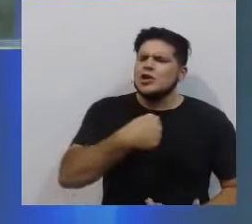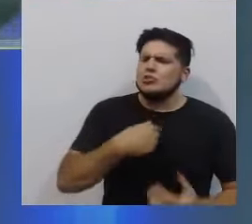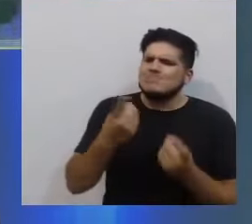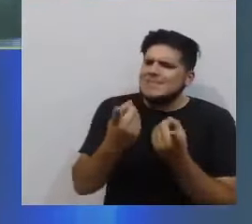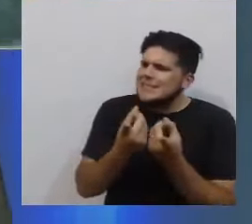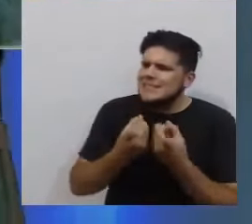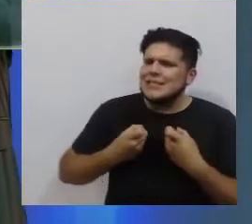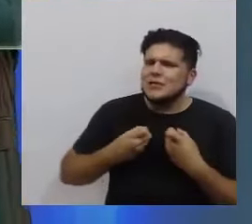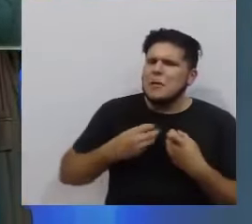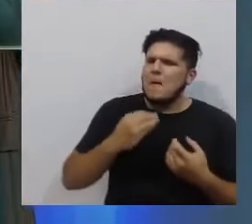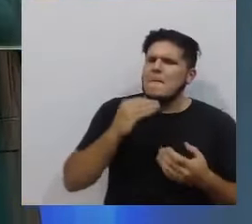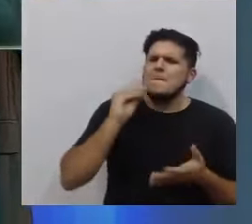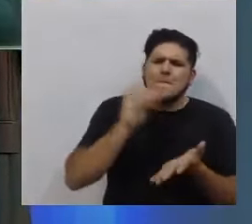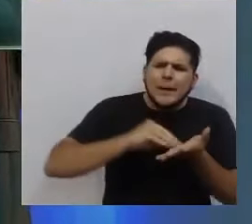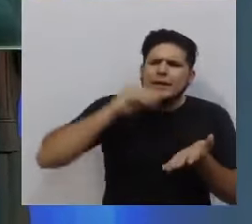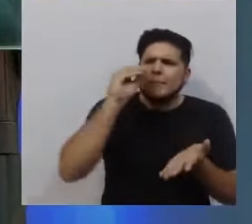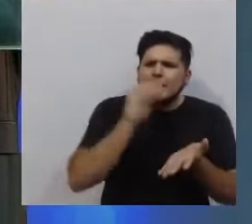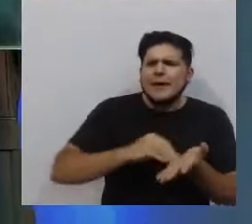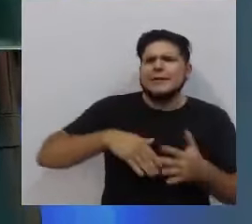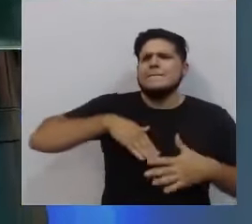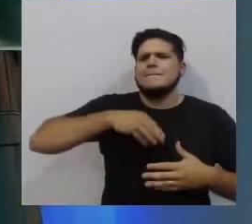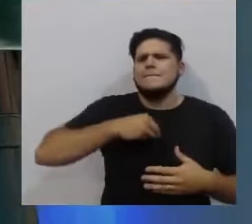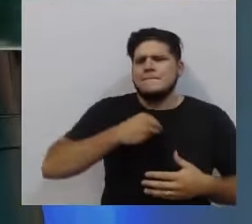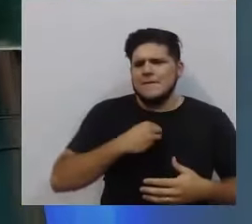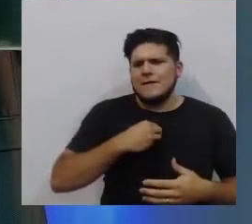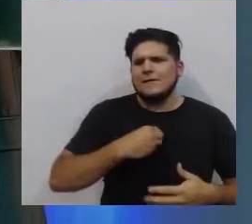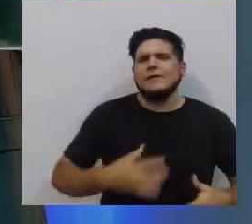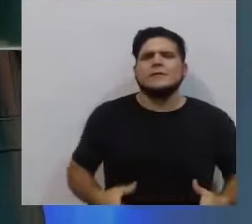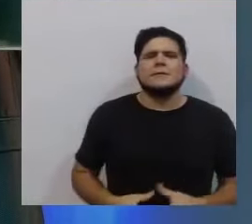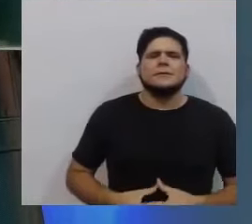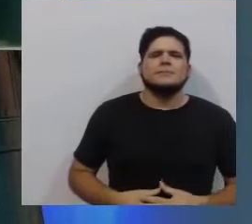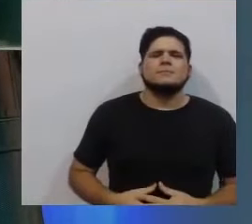jesús le dijo a los discípulos en un momento difícil de la turbulencia